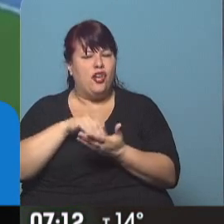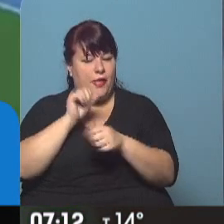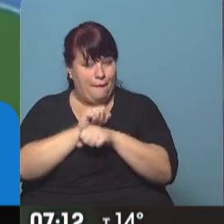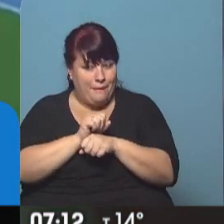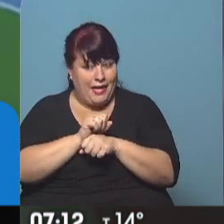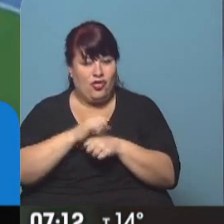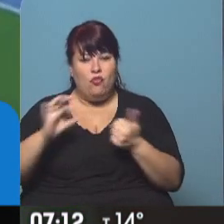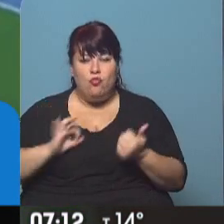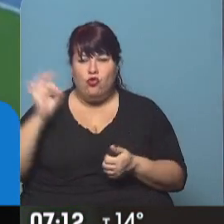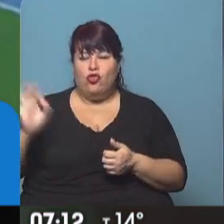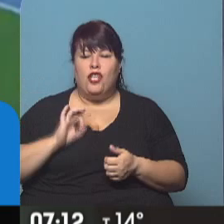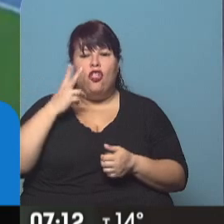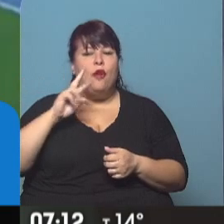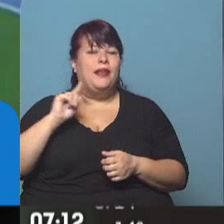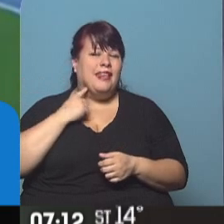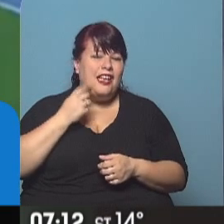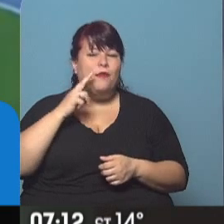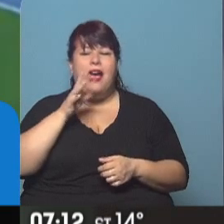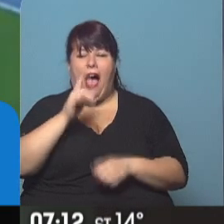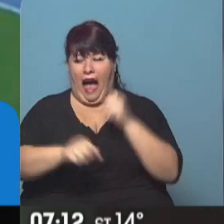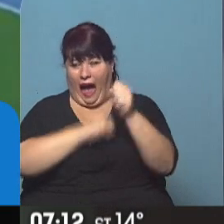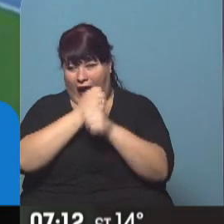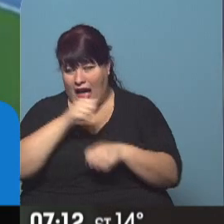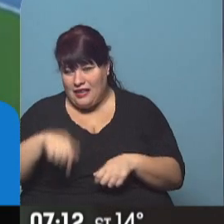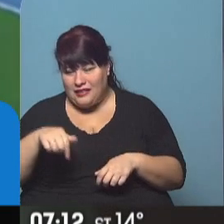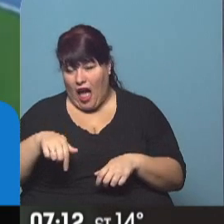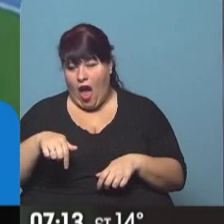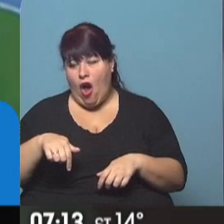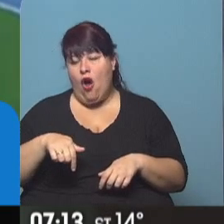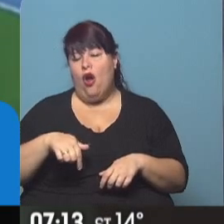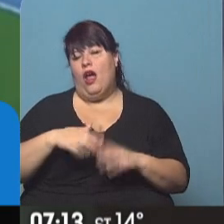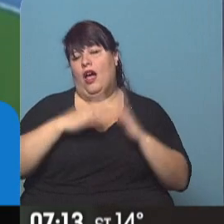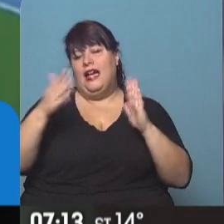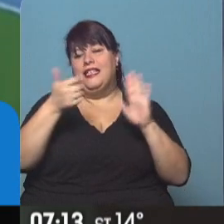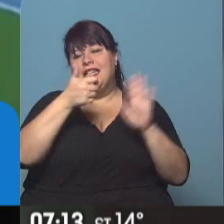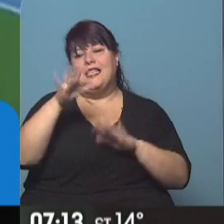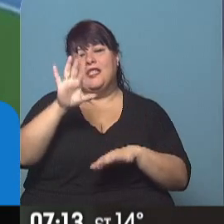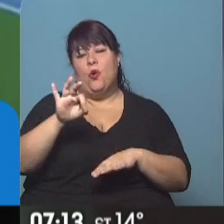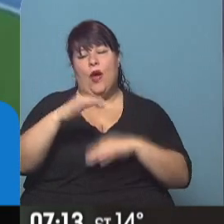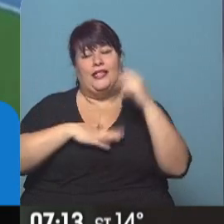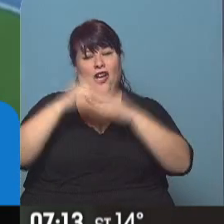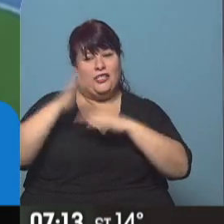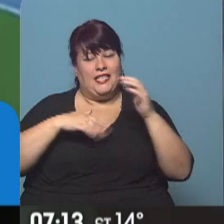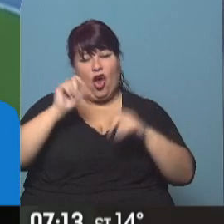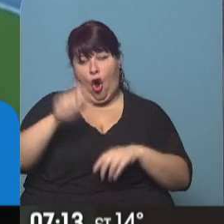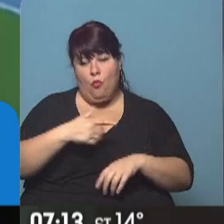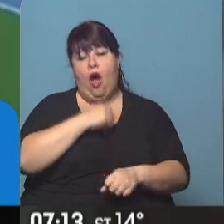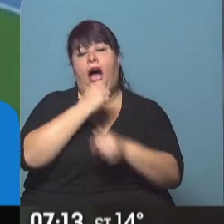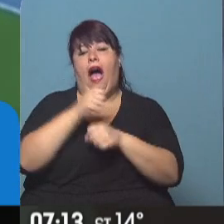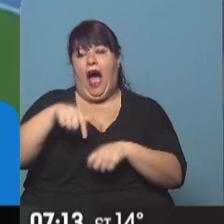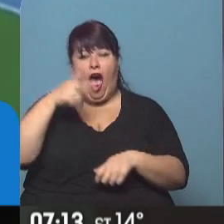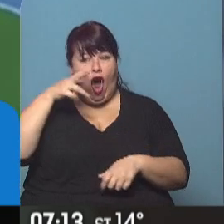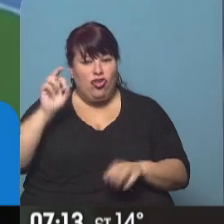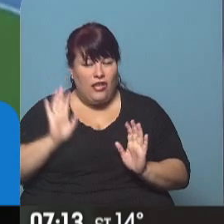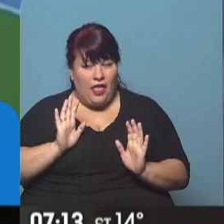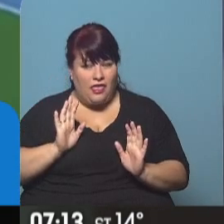pesos en todos estos años del 2013 o el 14 hasta aquí donde pasamos de 650 construcciones civiles a casi 80